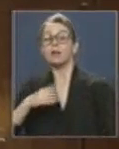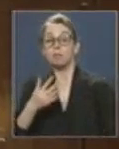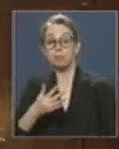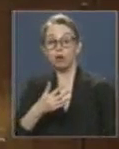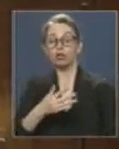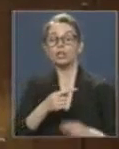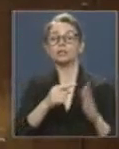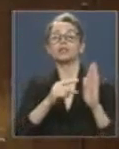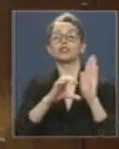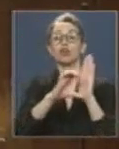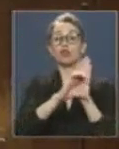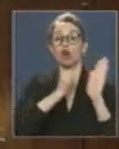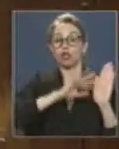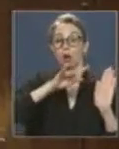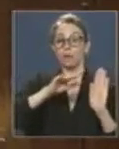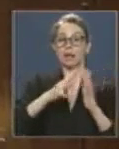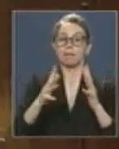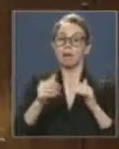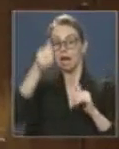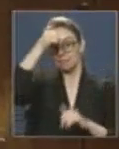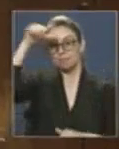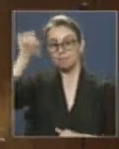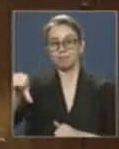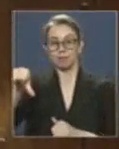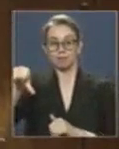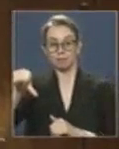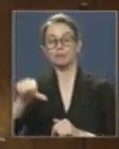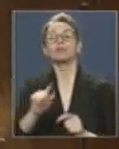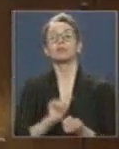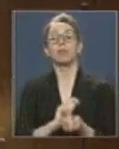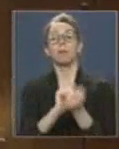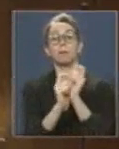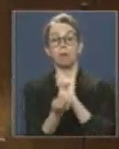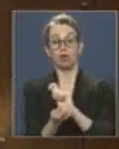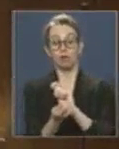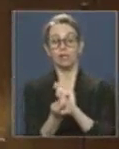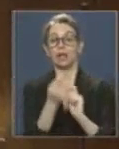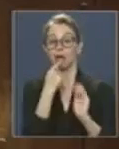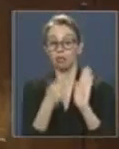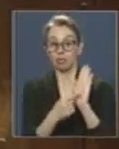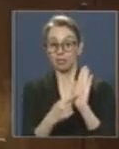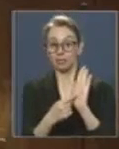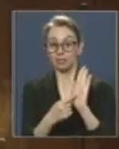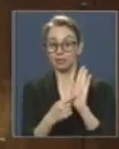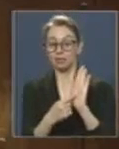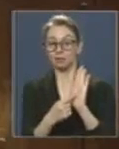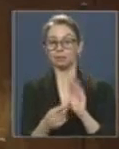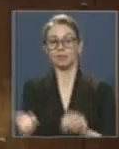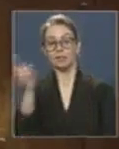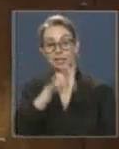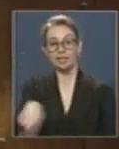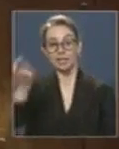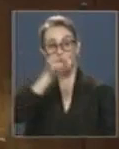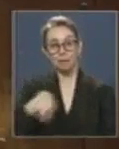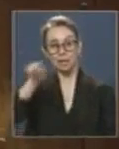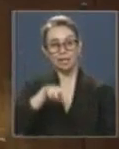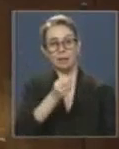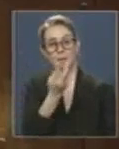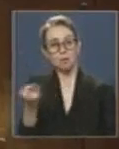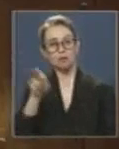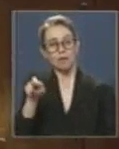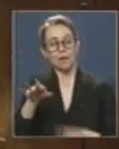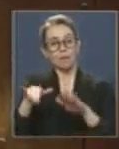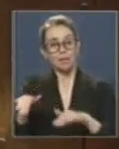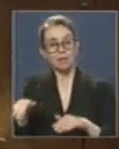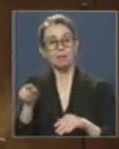desde la perspectiva penal. También se incluye en la modificación que, tratándose de reiteración o reincidencia de esta clase